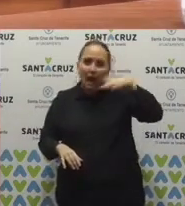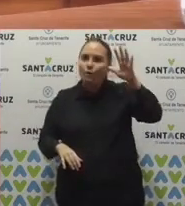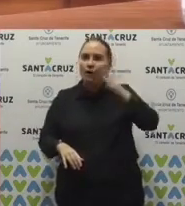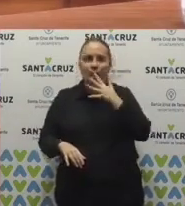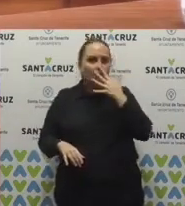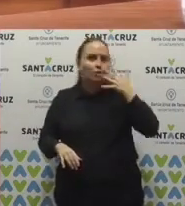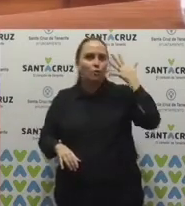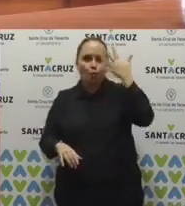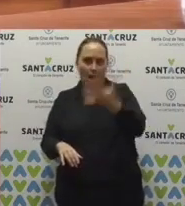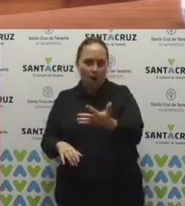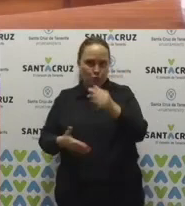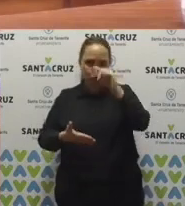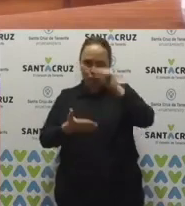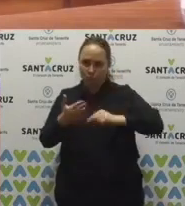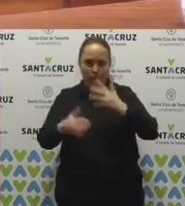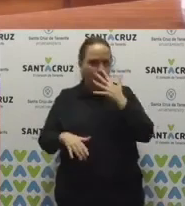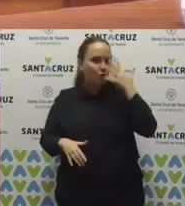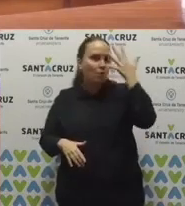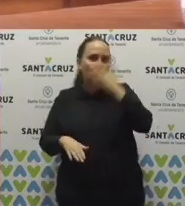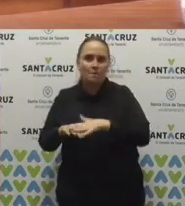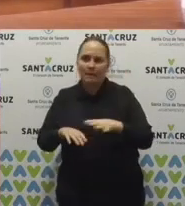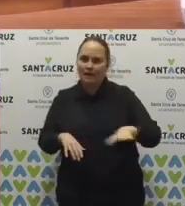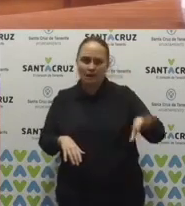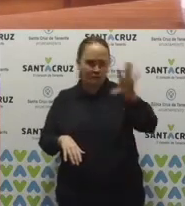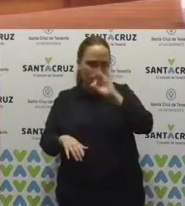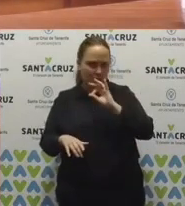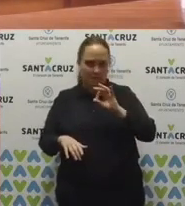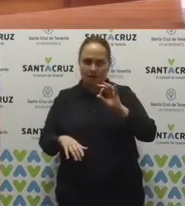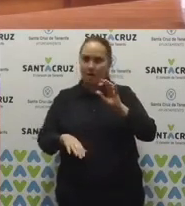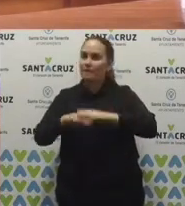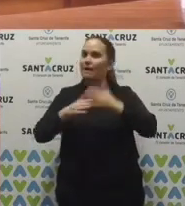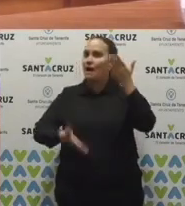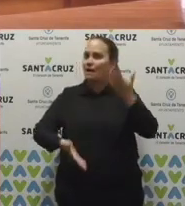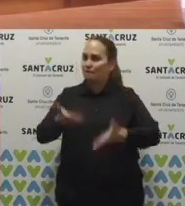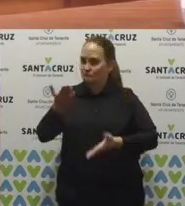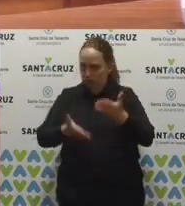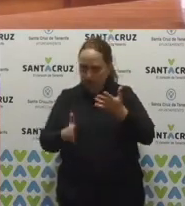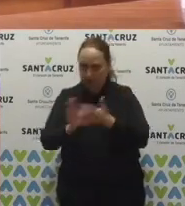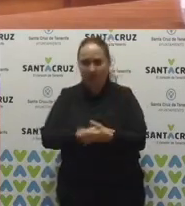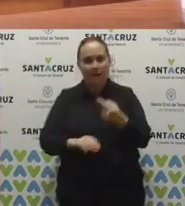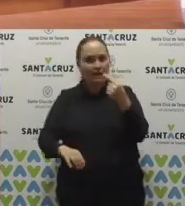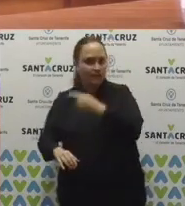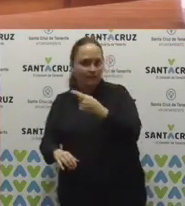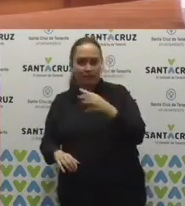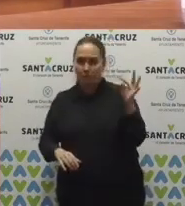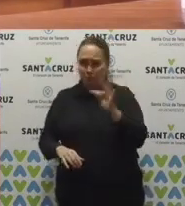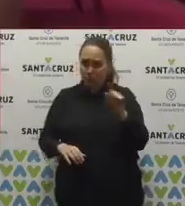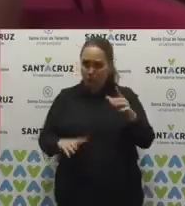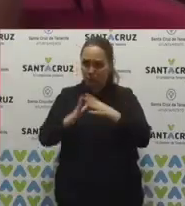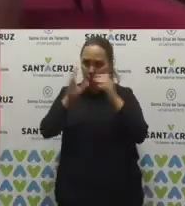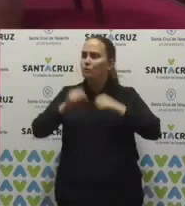años para tomar esta decisión de evaluarlo los pros y los contras